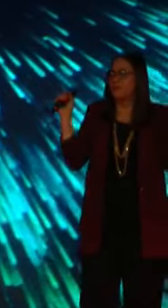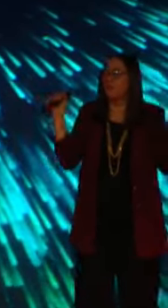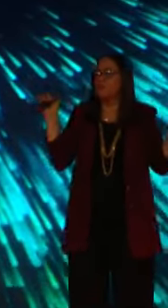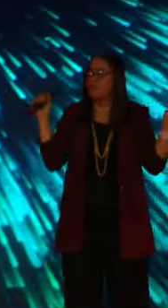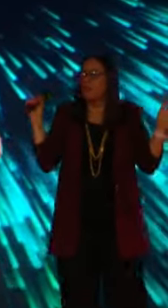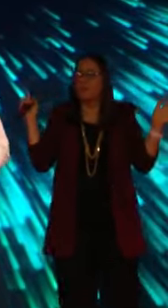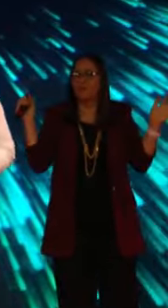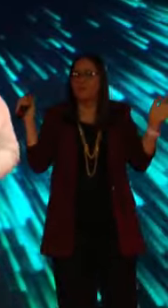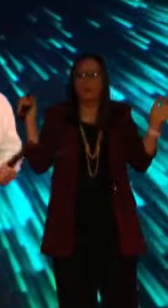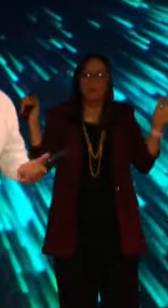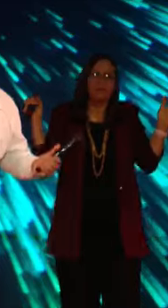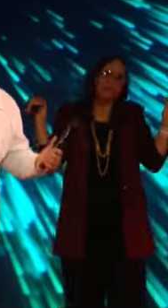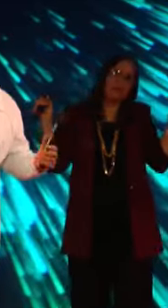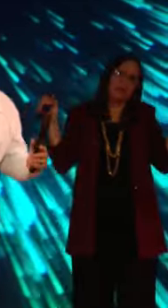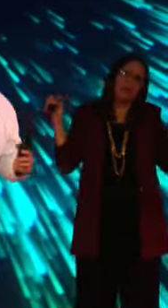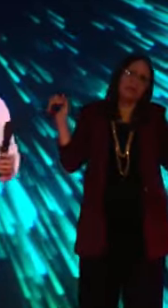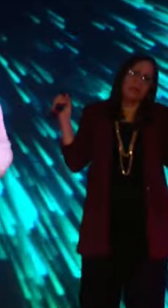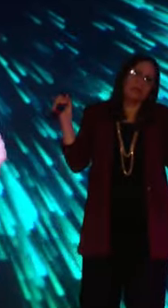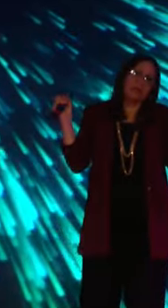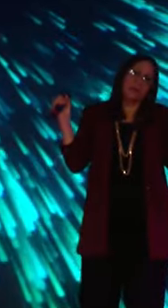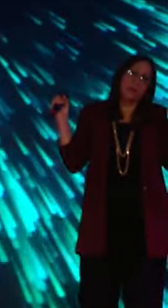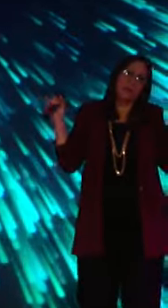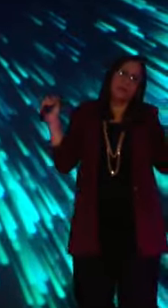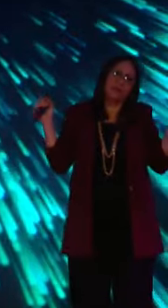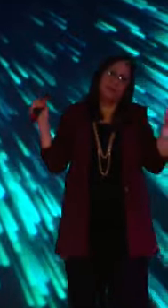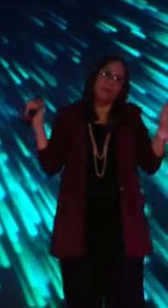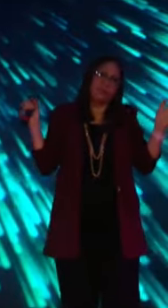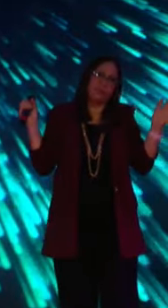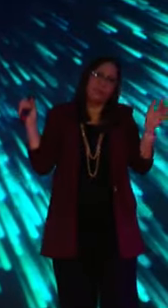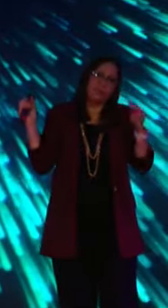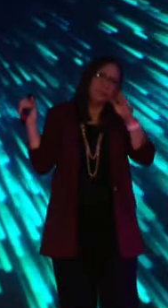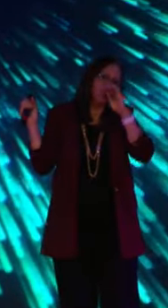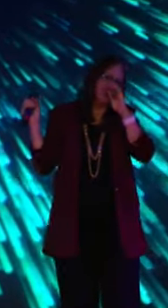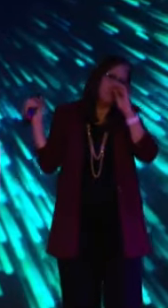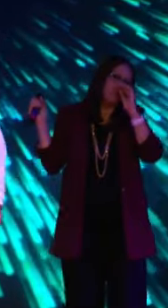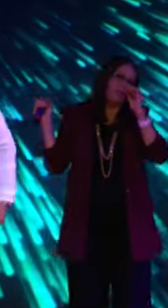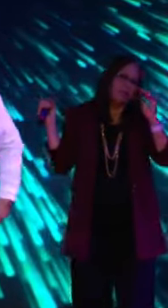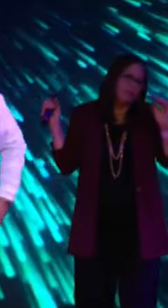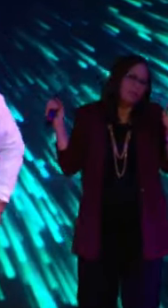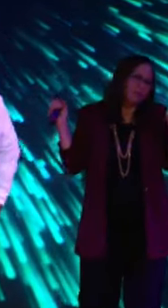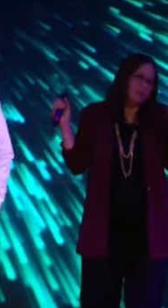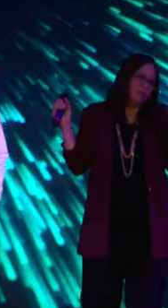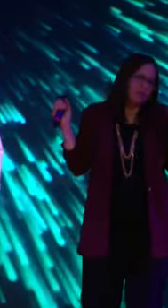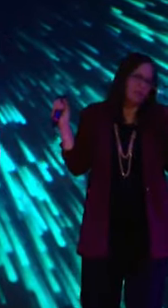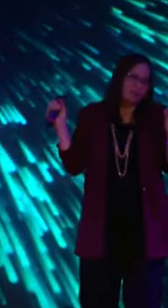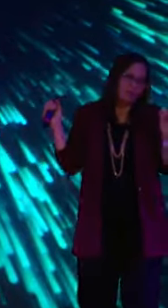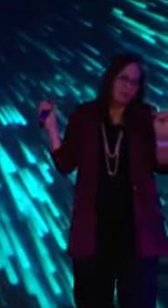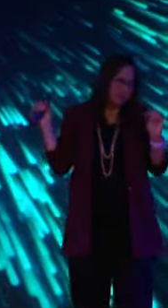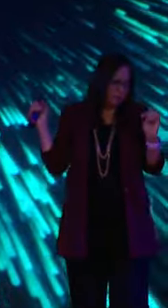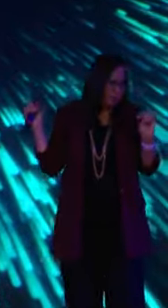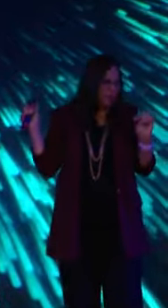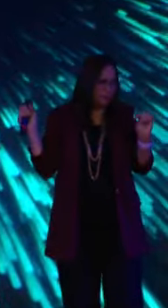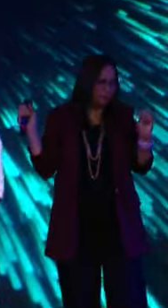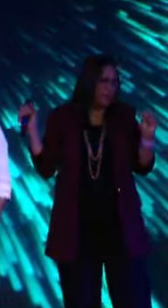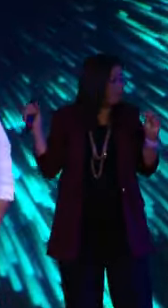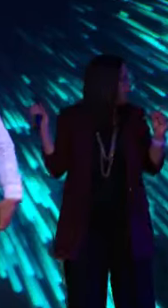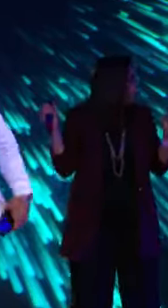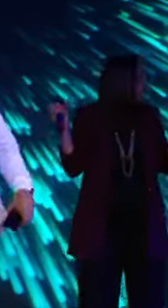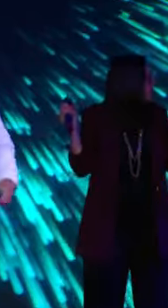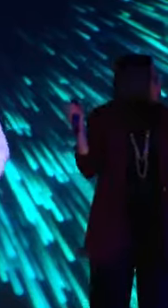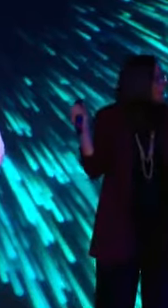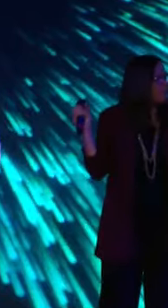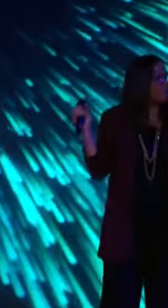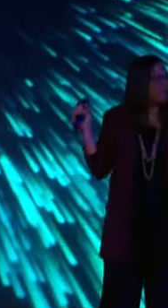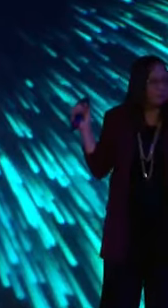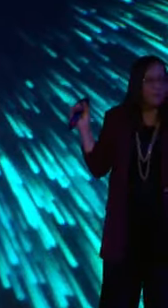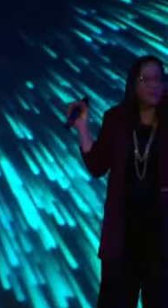pruebas, a pesar de las luchas, a pesar de los momentos difíciles que podamos atravesar. Él sigue siendo fiel, Él